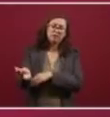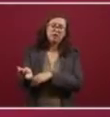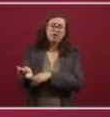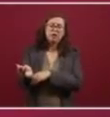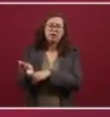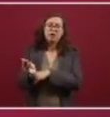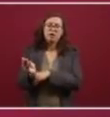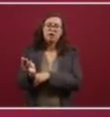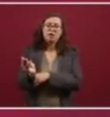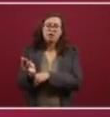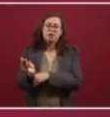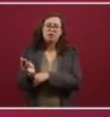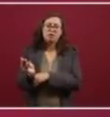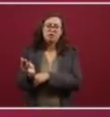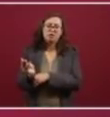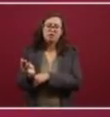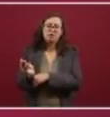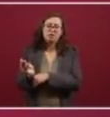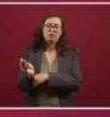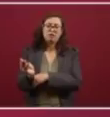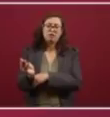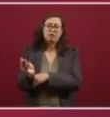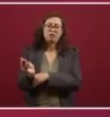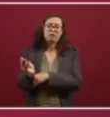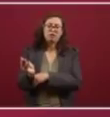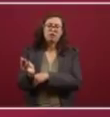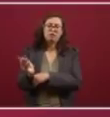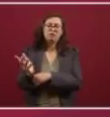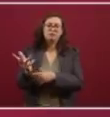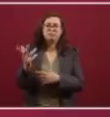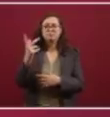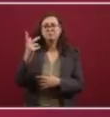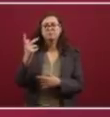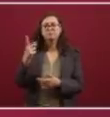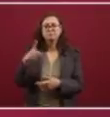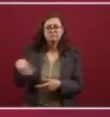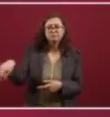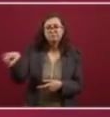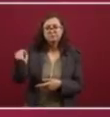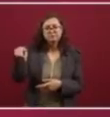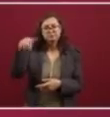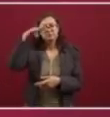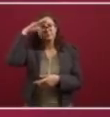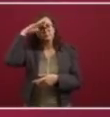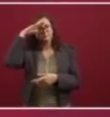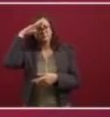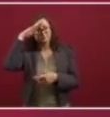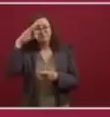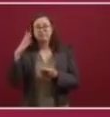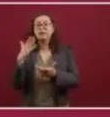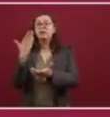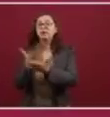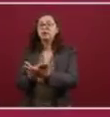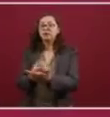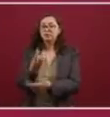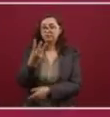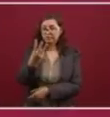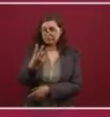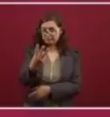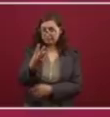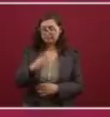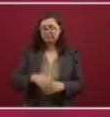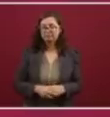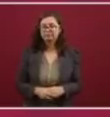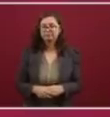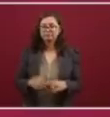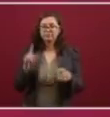para que se consideren tres propuestas. Esto